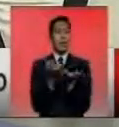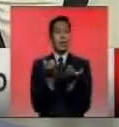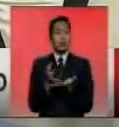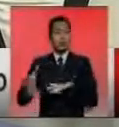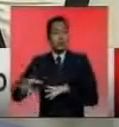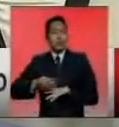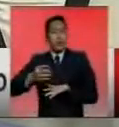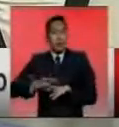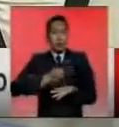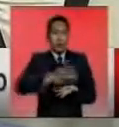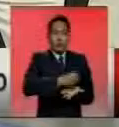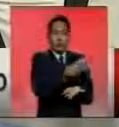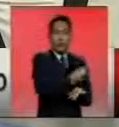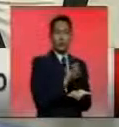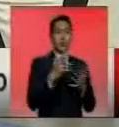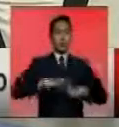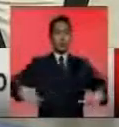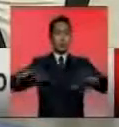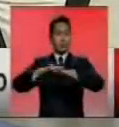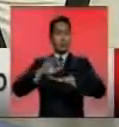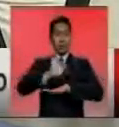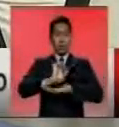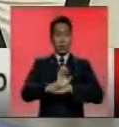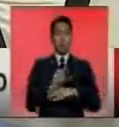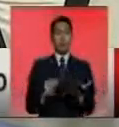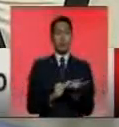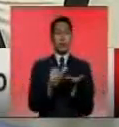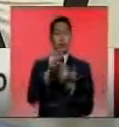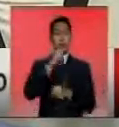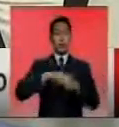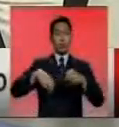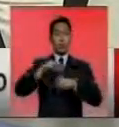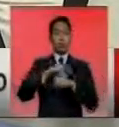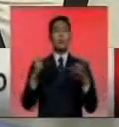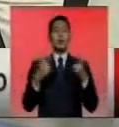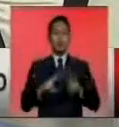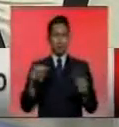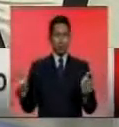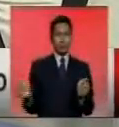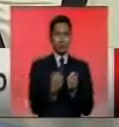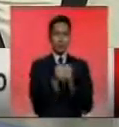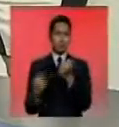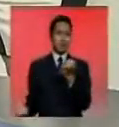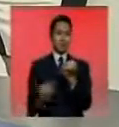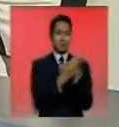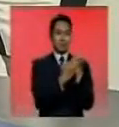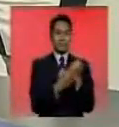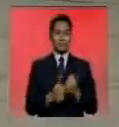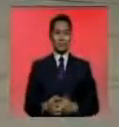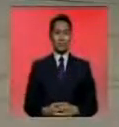de las playas del ecuador el ministerio de turismo también se unió a esta misión ambientalista